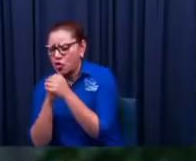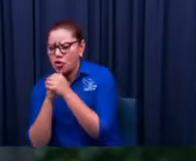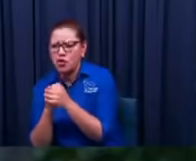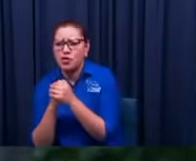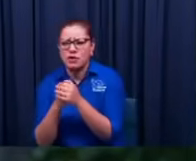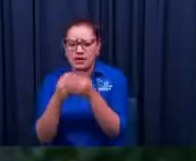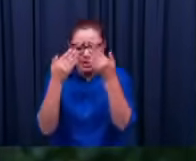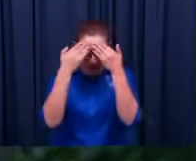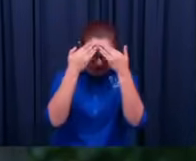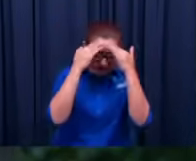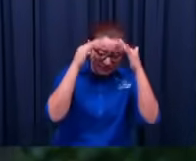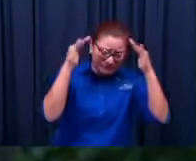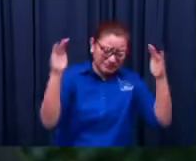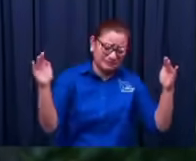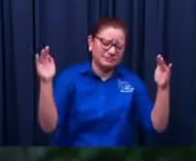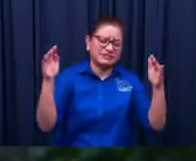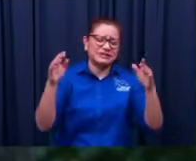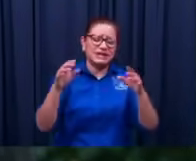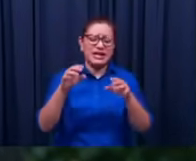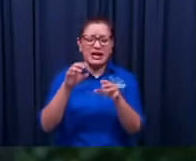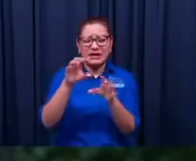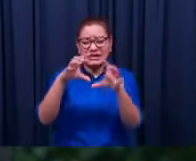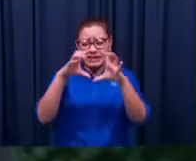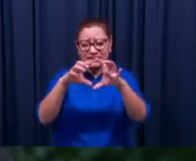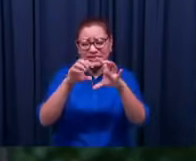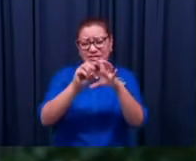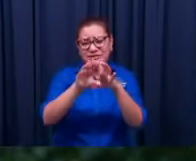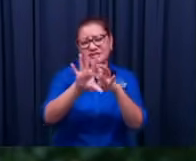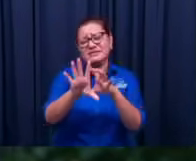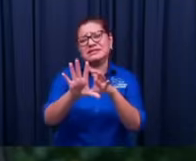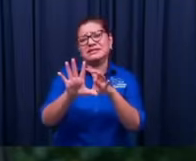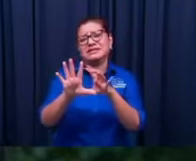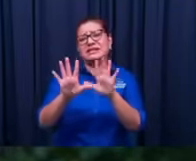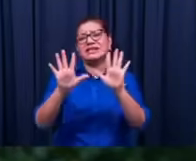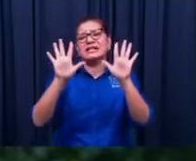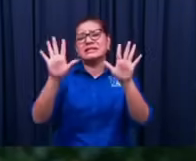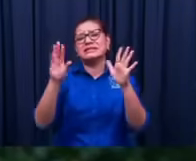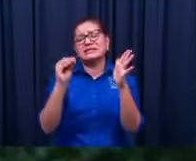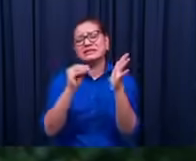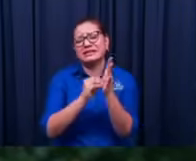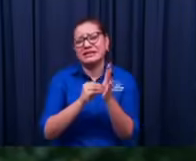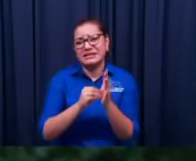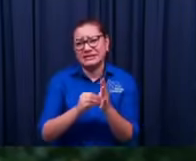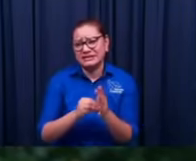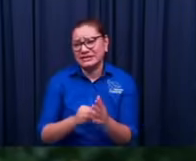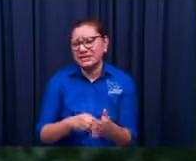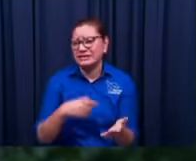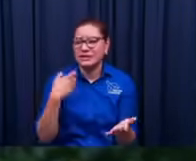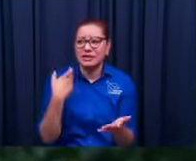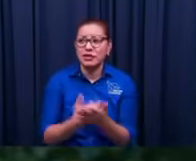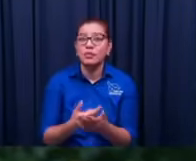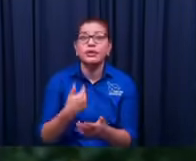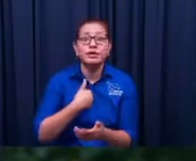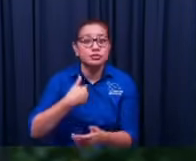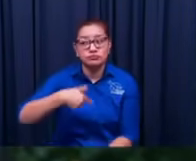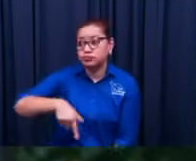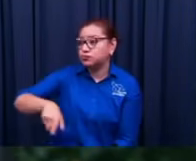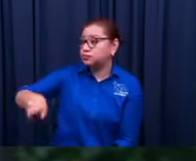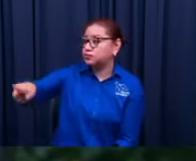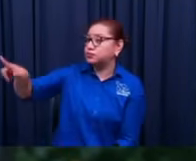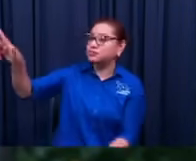ábrele su mente, pues, si esas bombillas 10 pesos cuestan, Señor, por favor. Así me voy